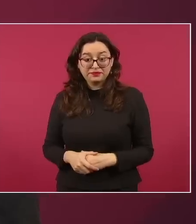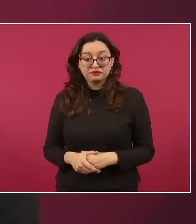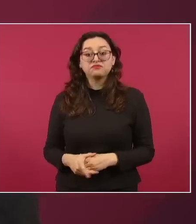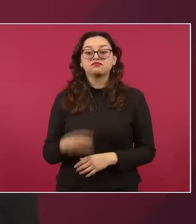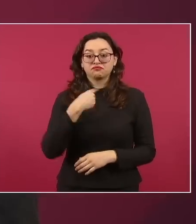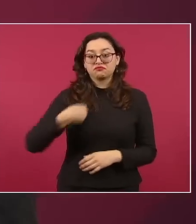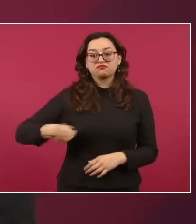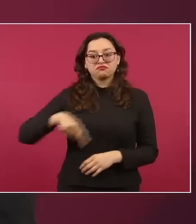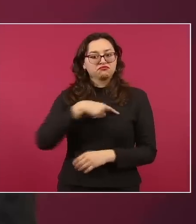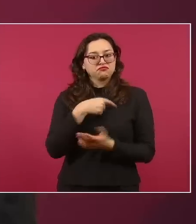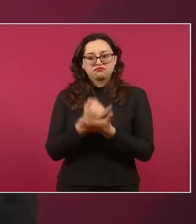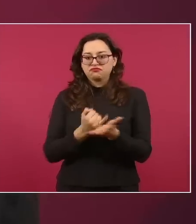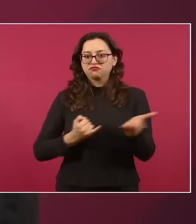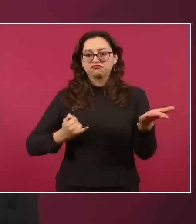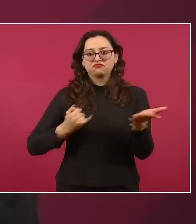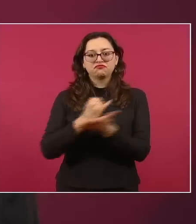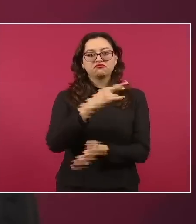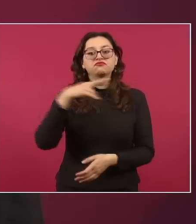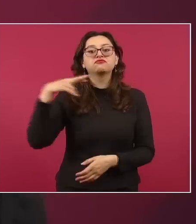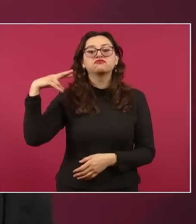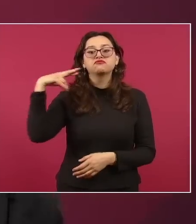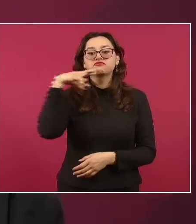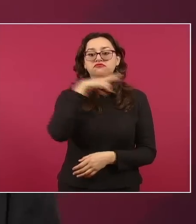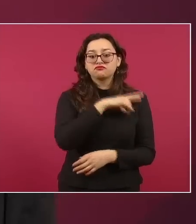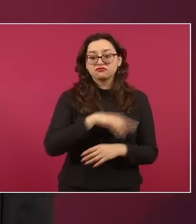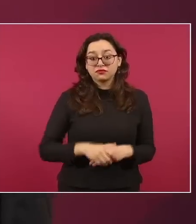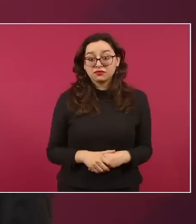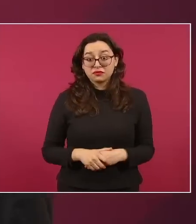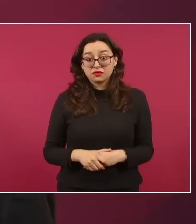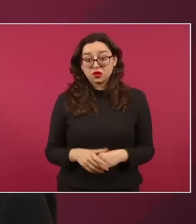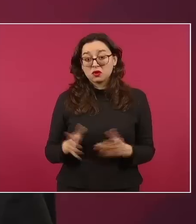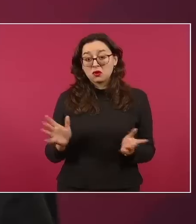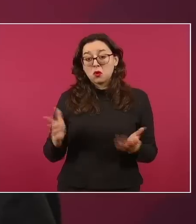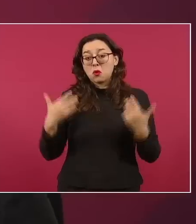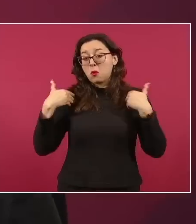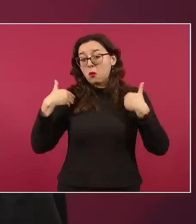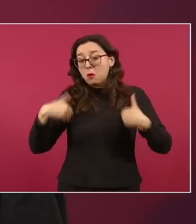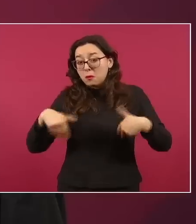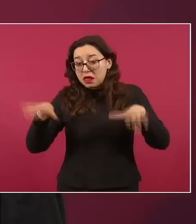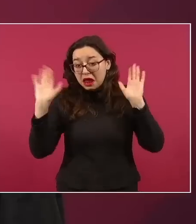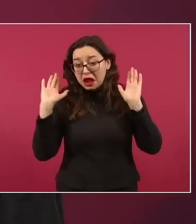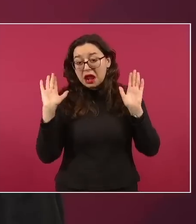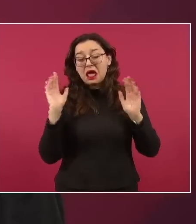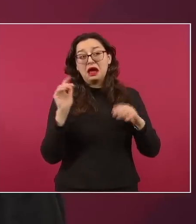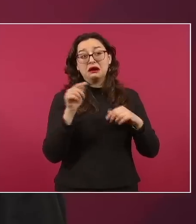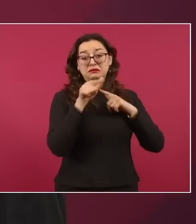hicimos, estaríamos importando petróleo crudo.